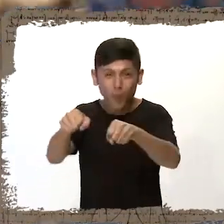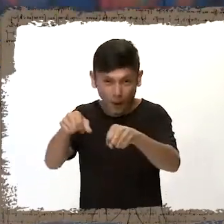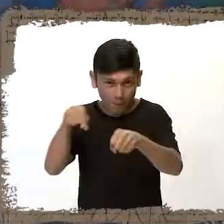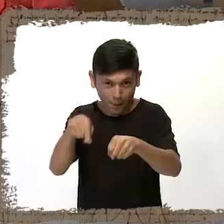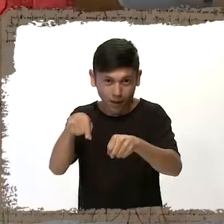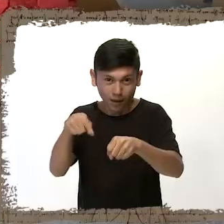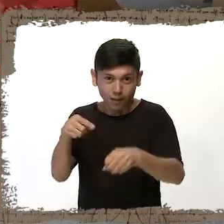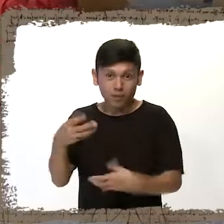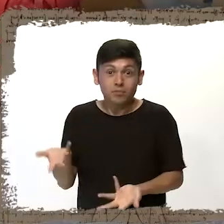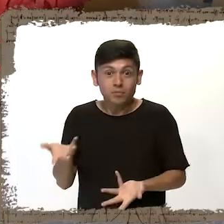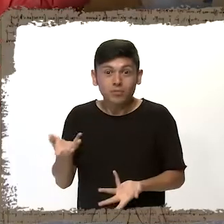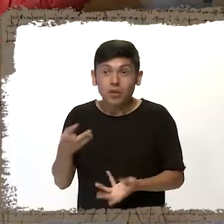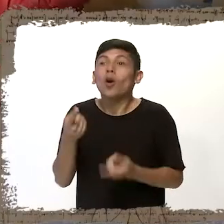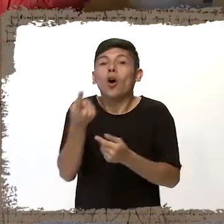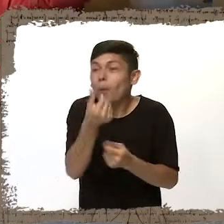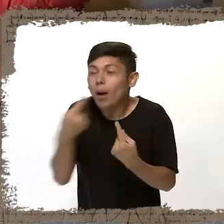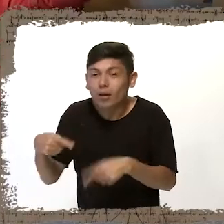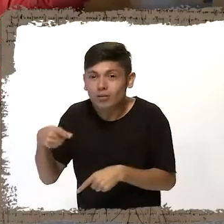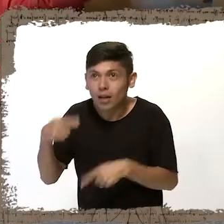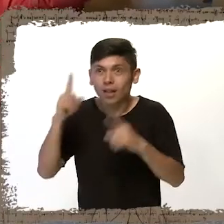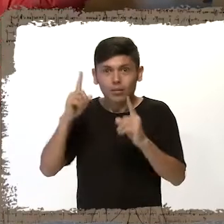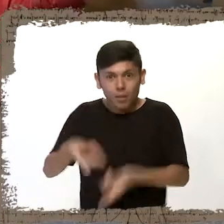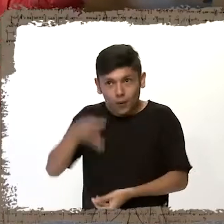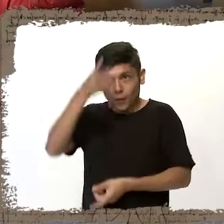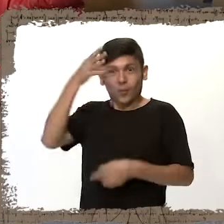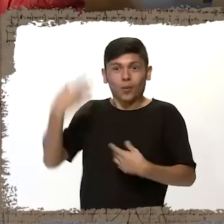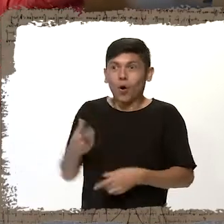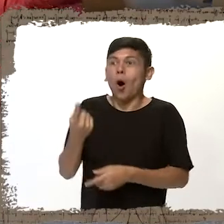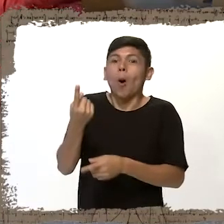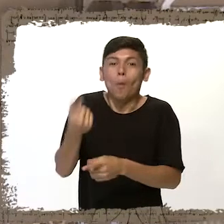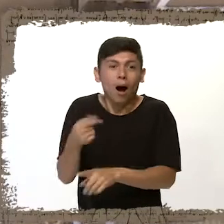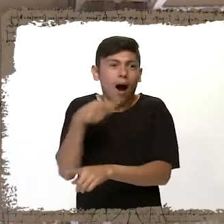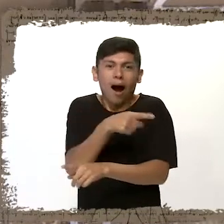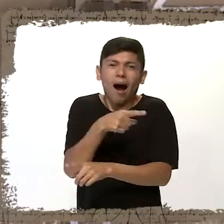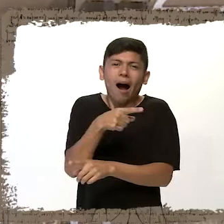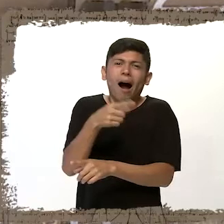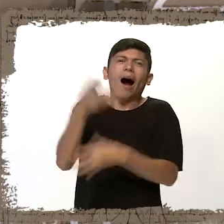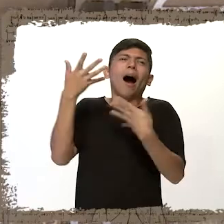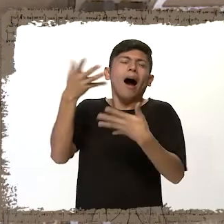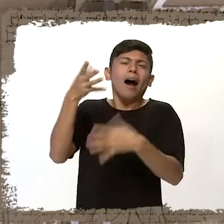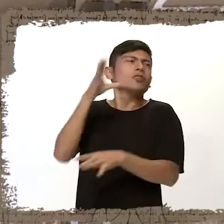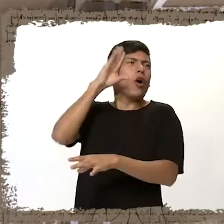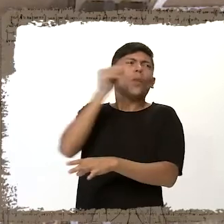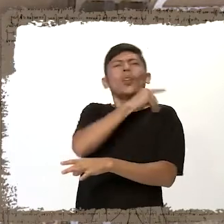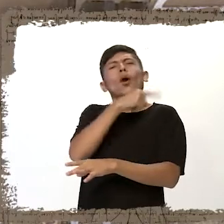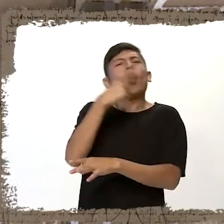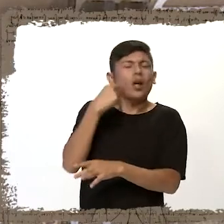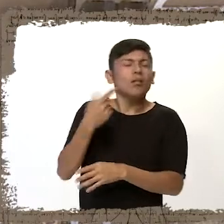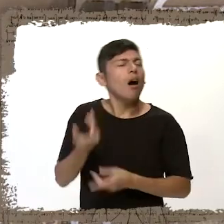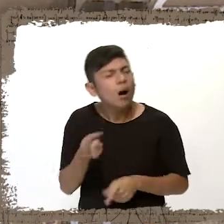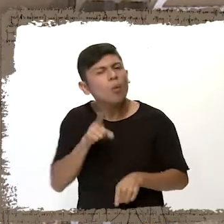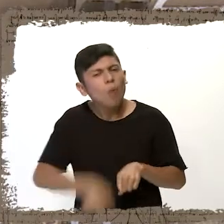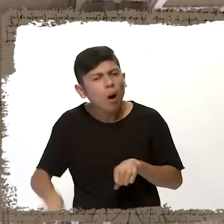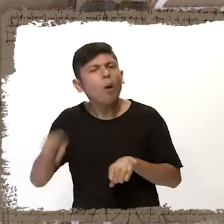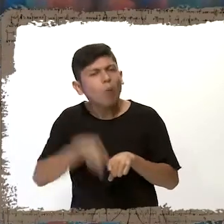hasta el supermercado, en donde, además de un mandado, debía comprarle un chocolate a su hermana tan querida que la otra vez que fue se lo olvidó.